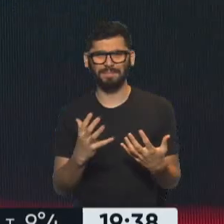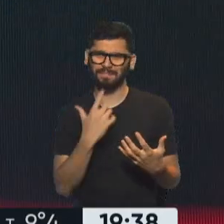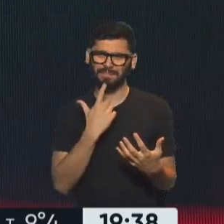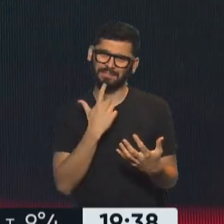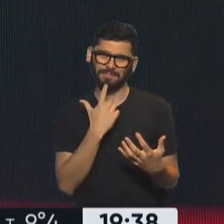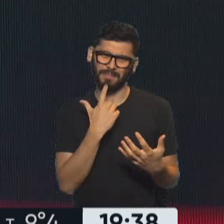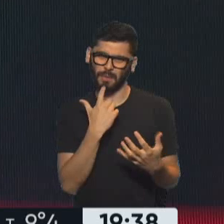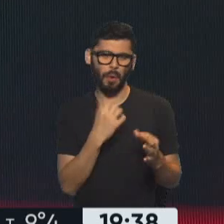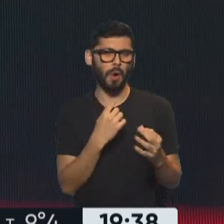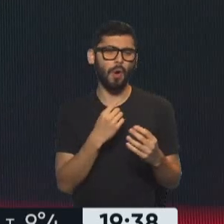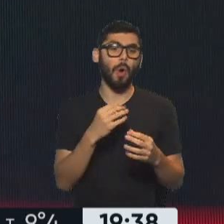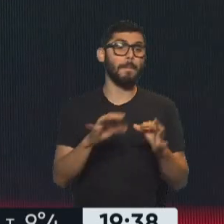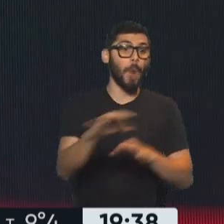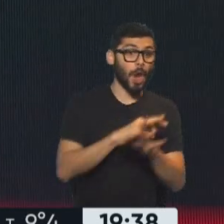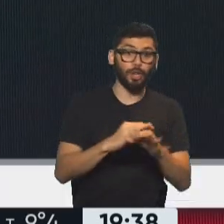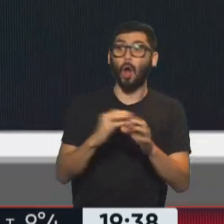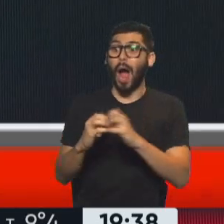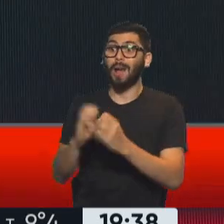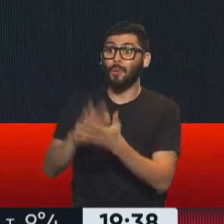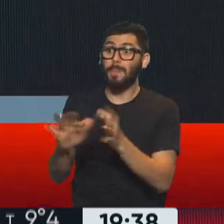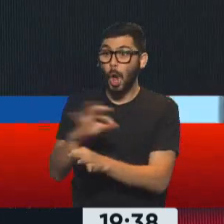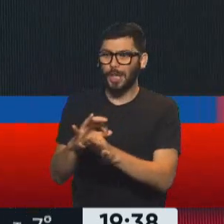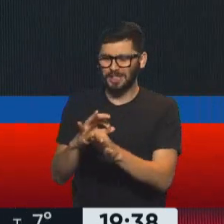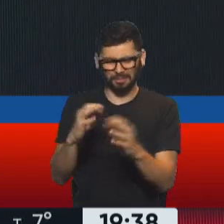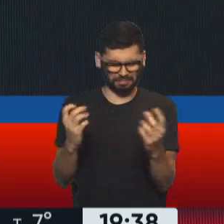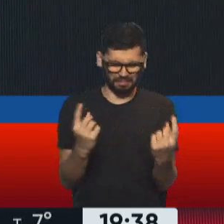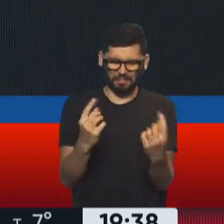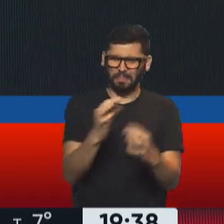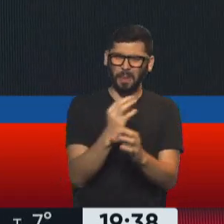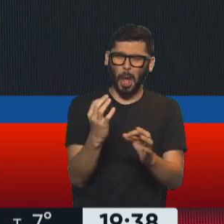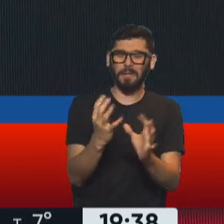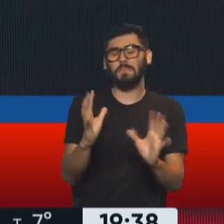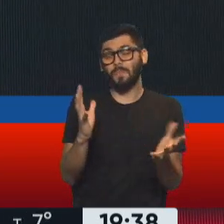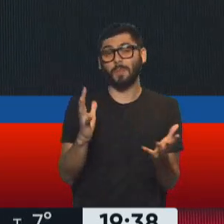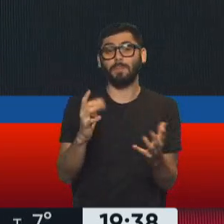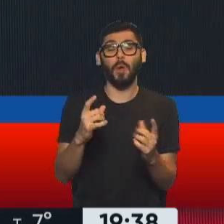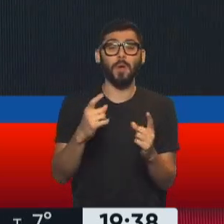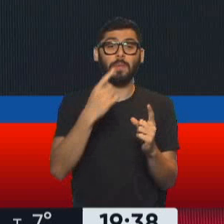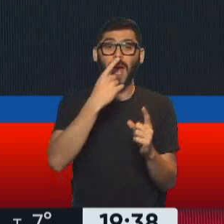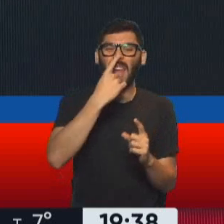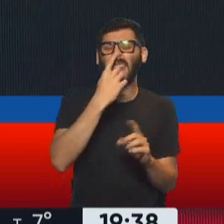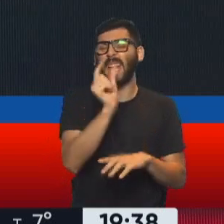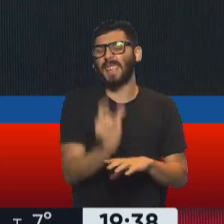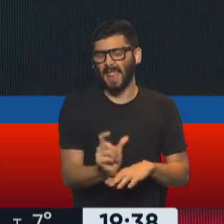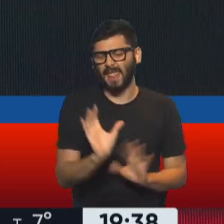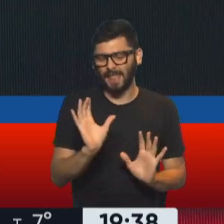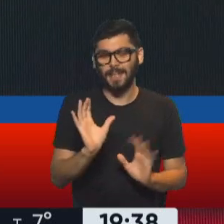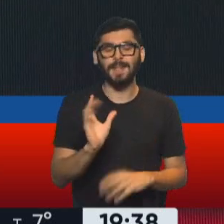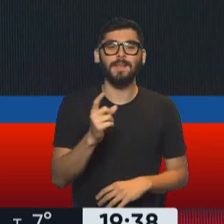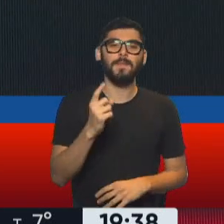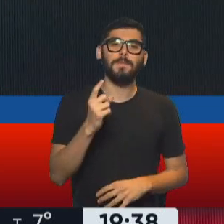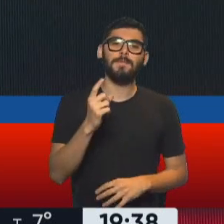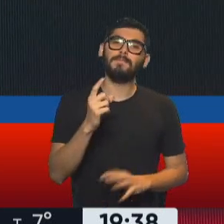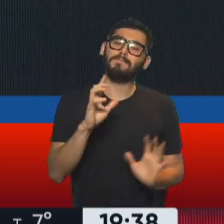proyecto es un candidato interesante para cualquiera eso sí ya lo que podemos imaginar